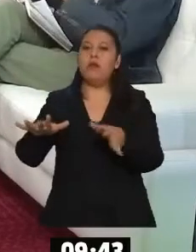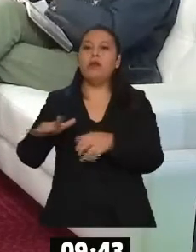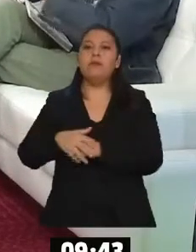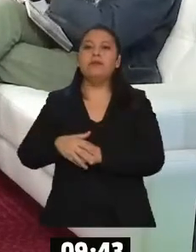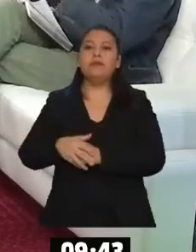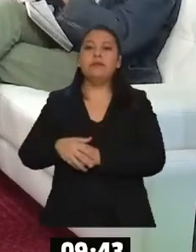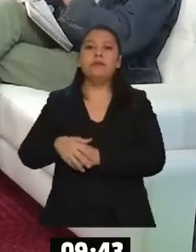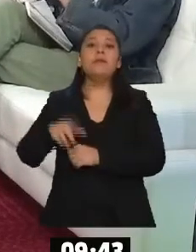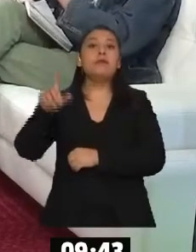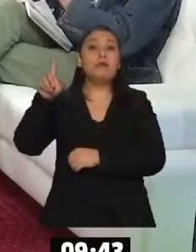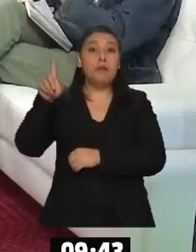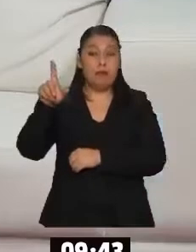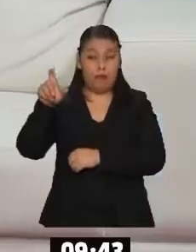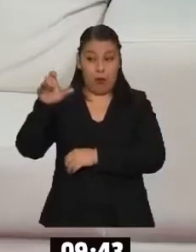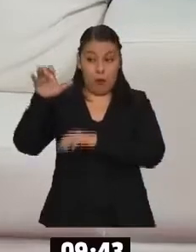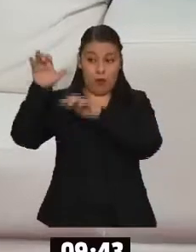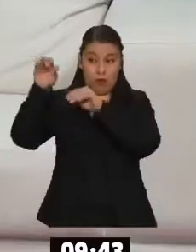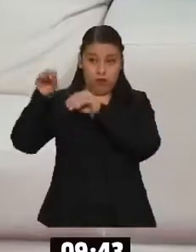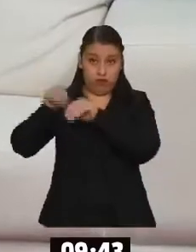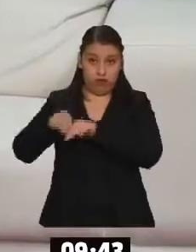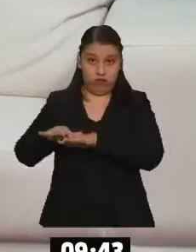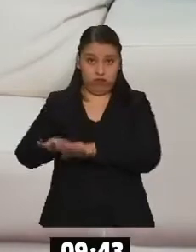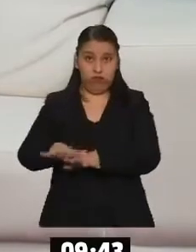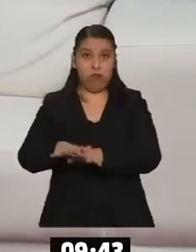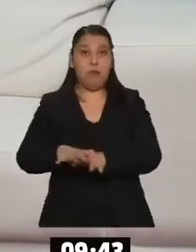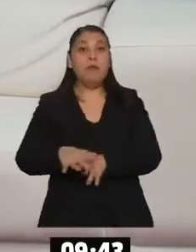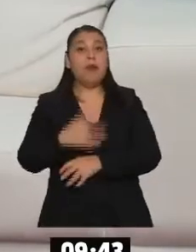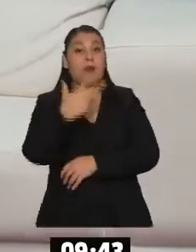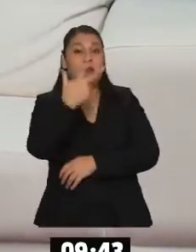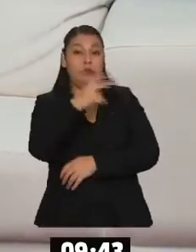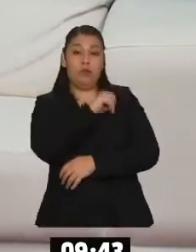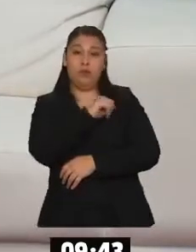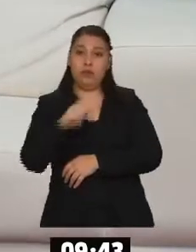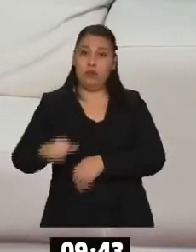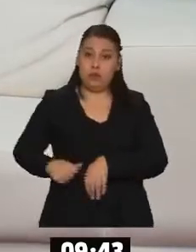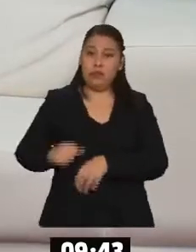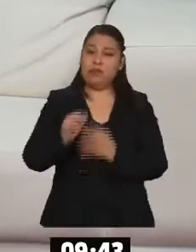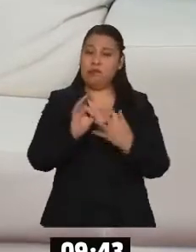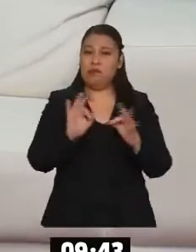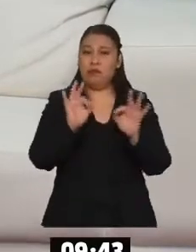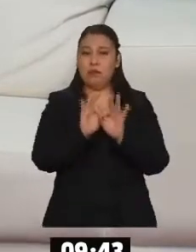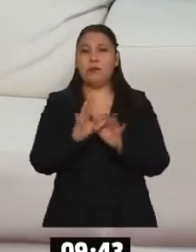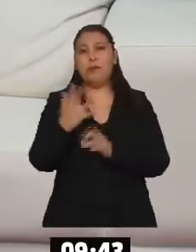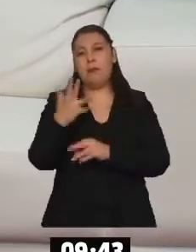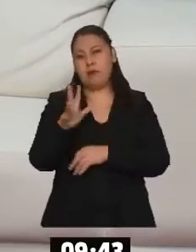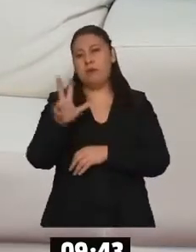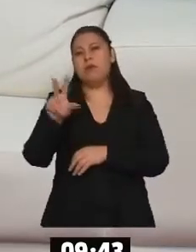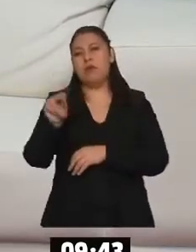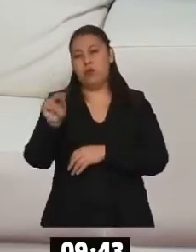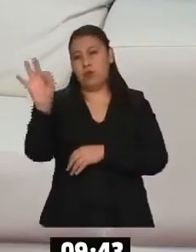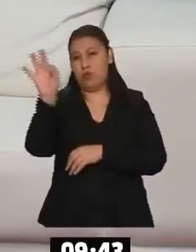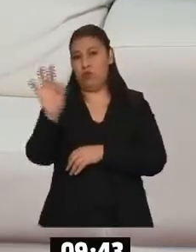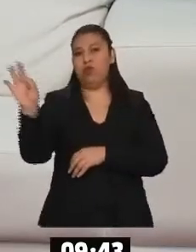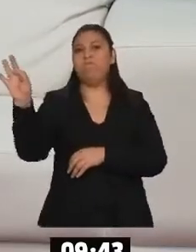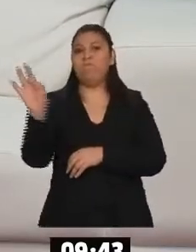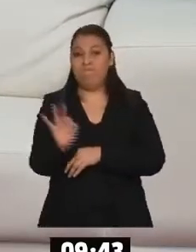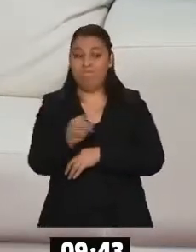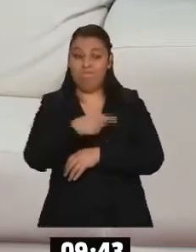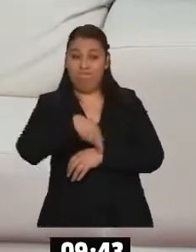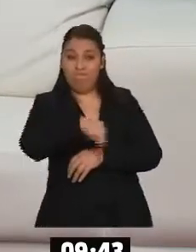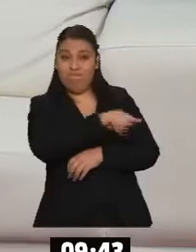ocho alcaldías y un número importante de colonias es del 80 por ciento de sus necesidades